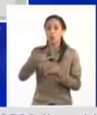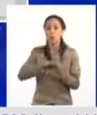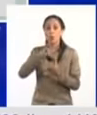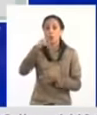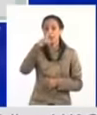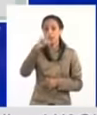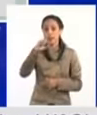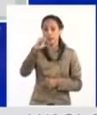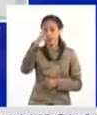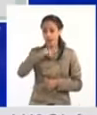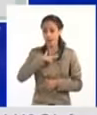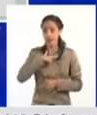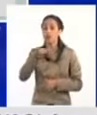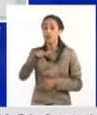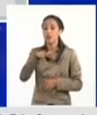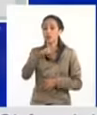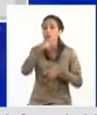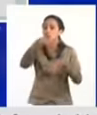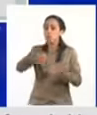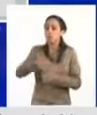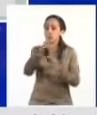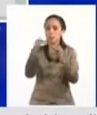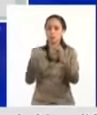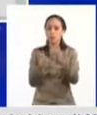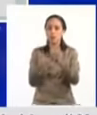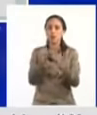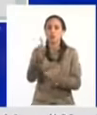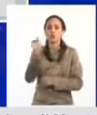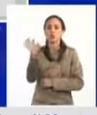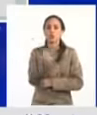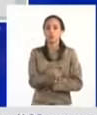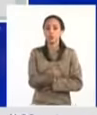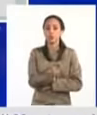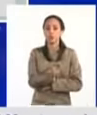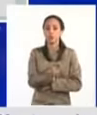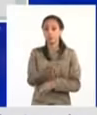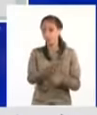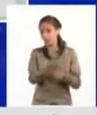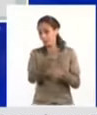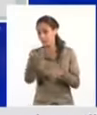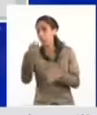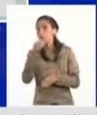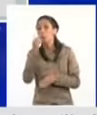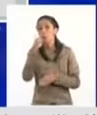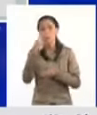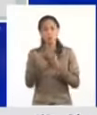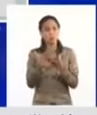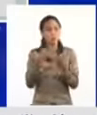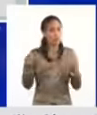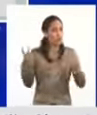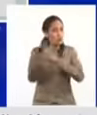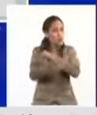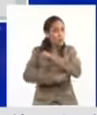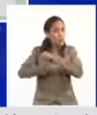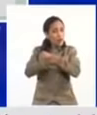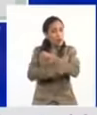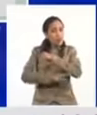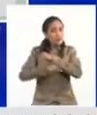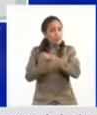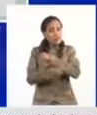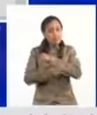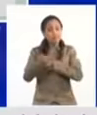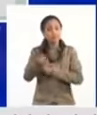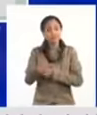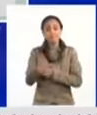1%. De ahí para acá, ustedes ven el número elevado de países que tienen una letalidad